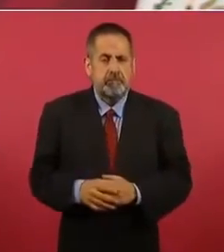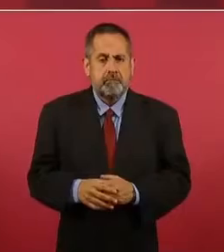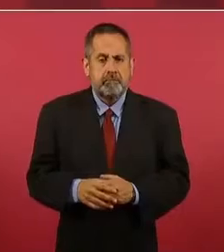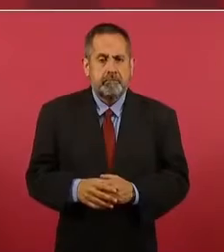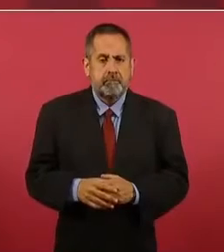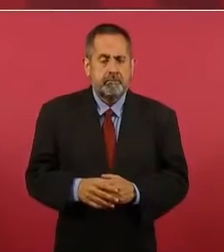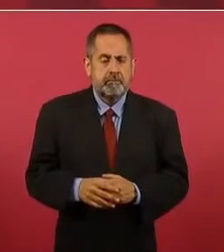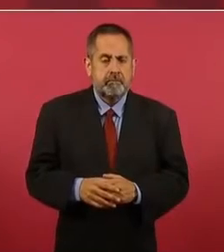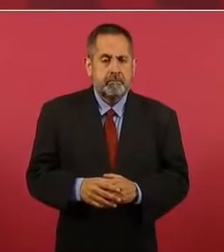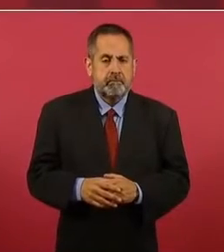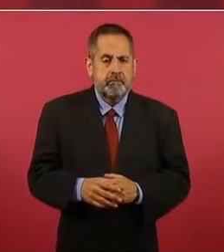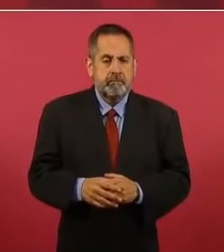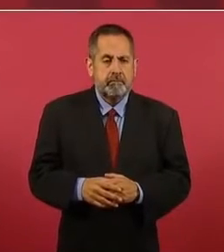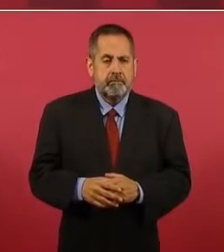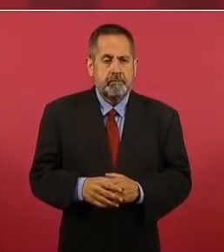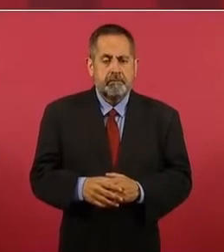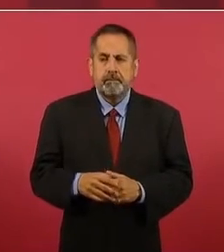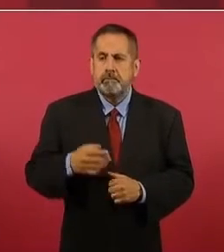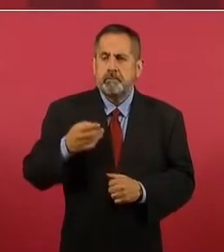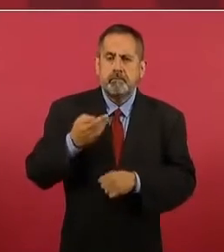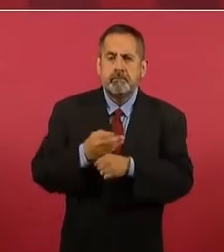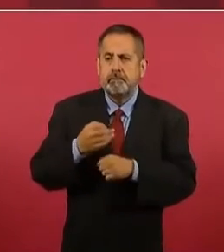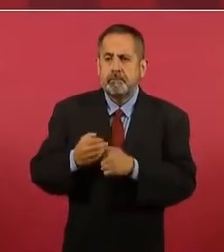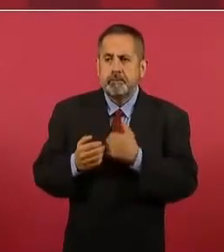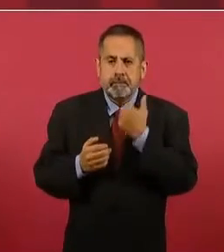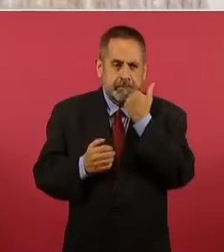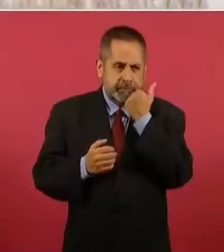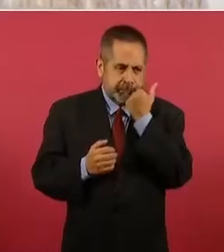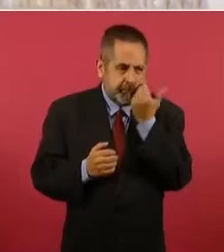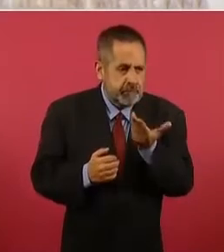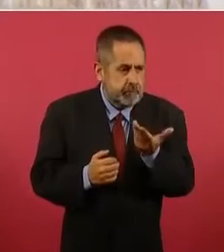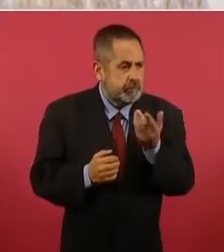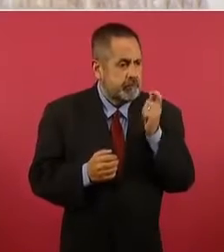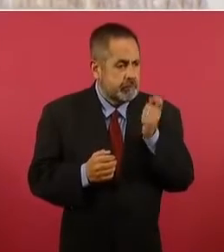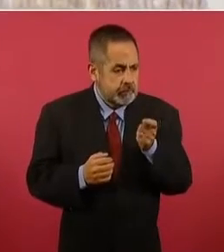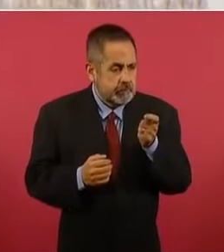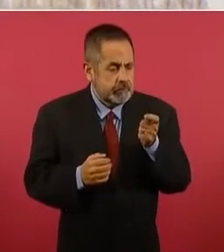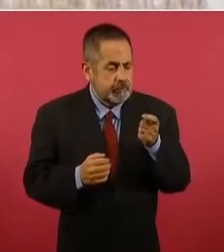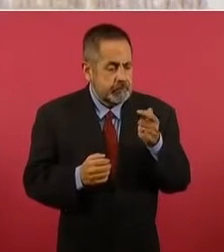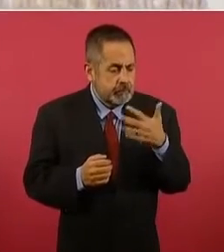Ahora lo que nos importa más es encontrar